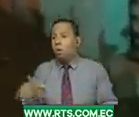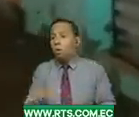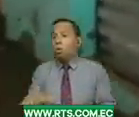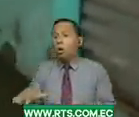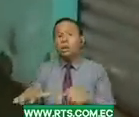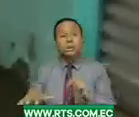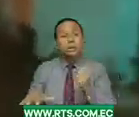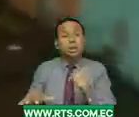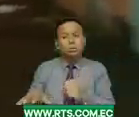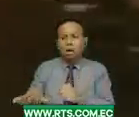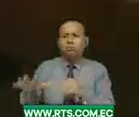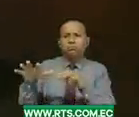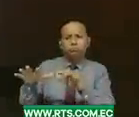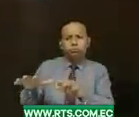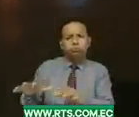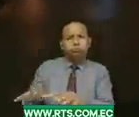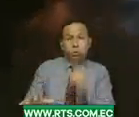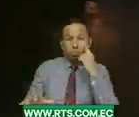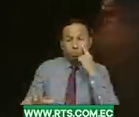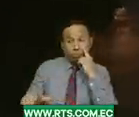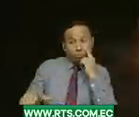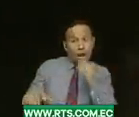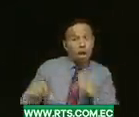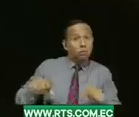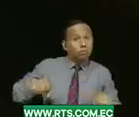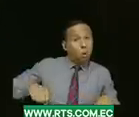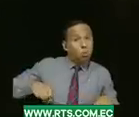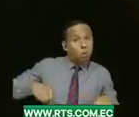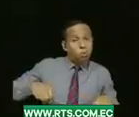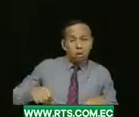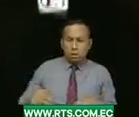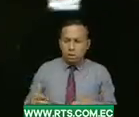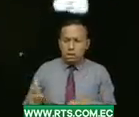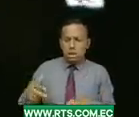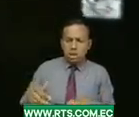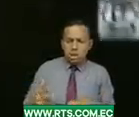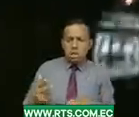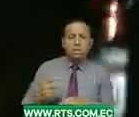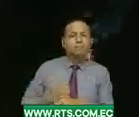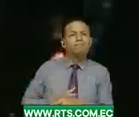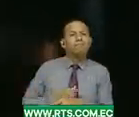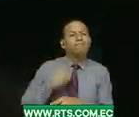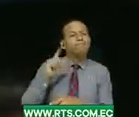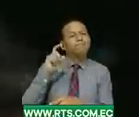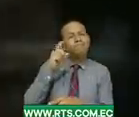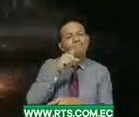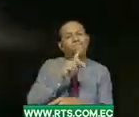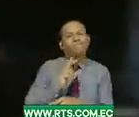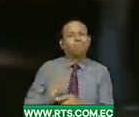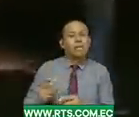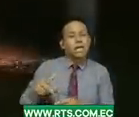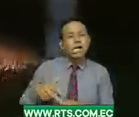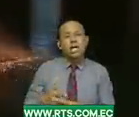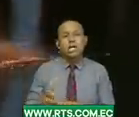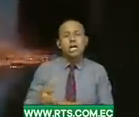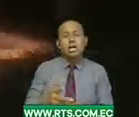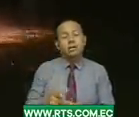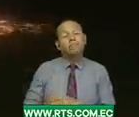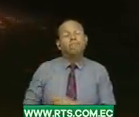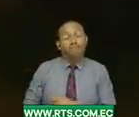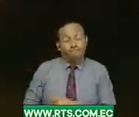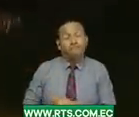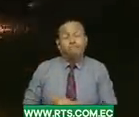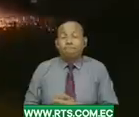inundada, pero vemos como la motocicleta, en cambio, sí tiene aún dificultad para